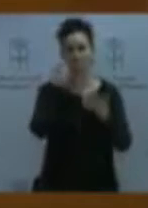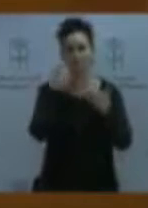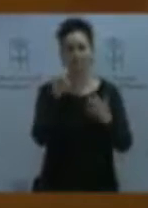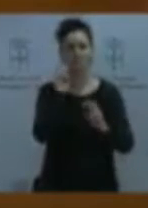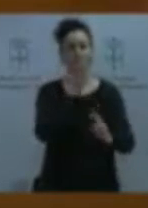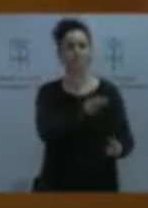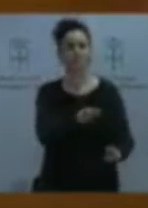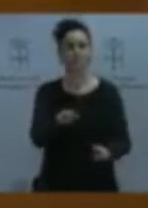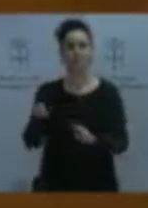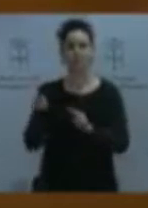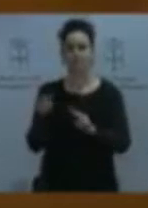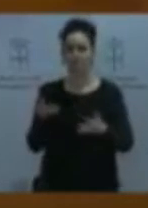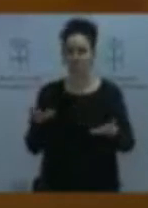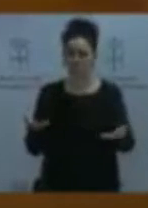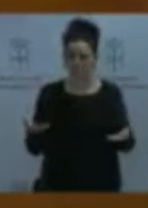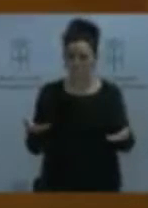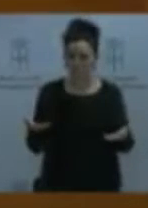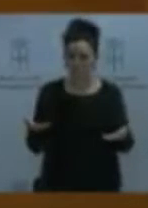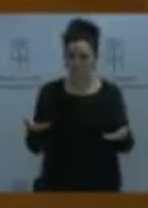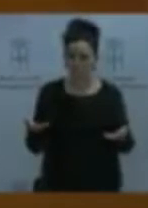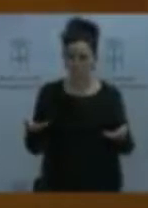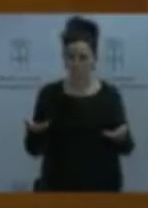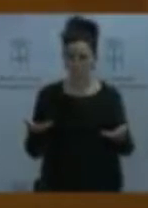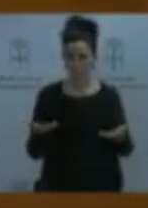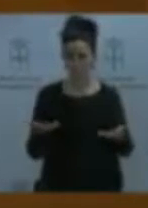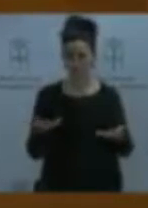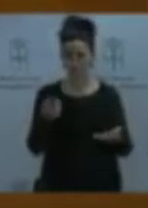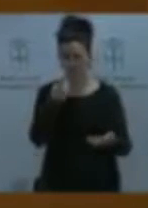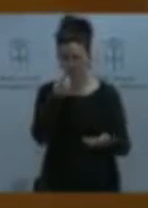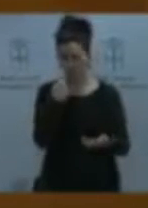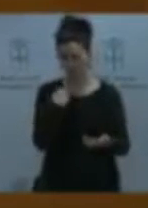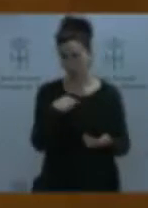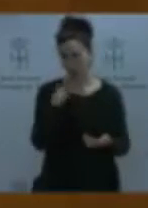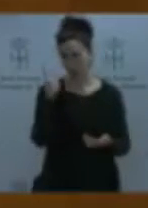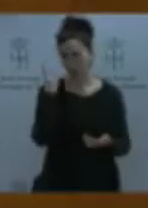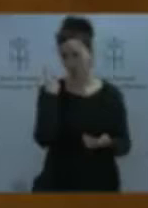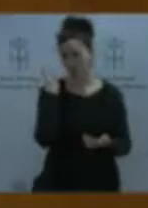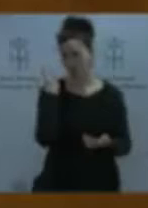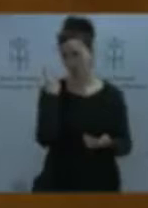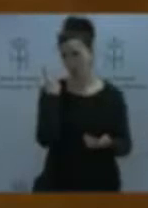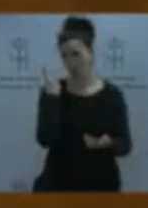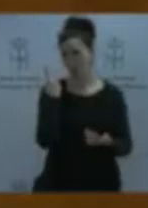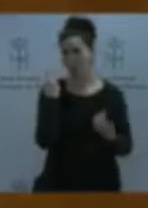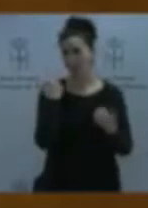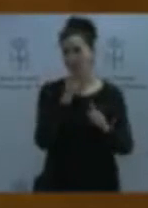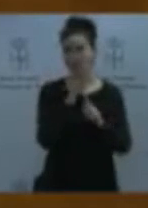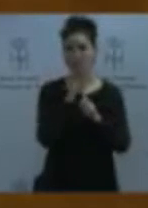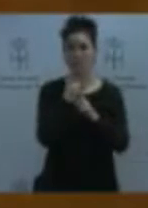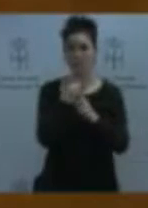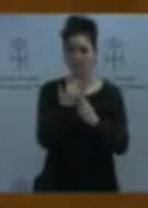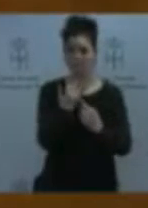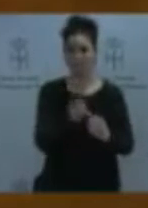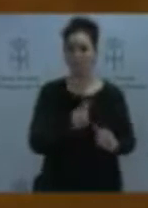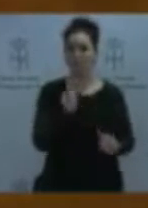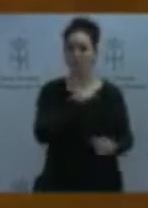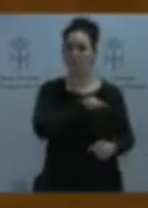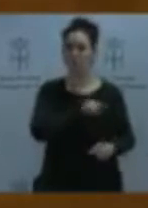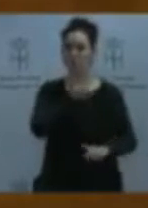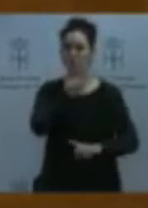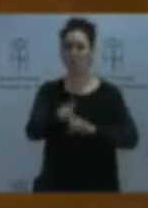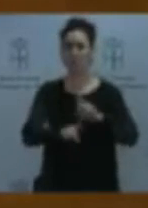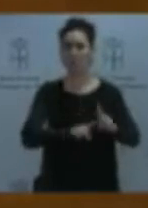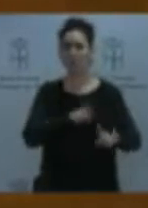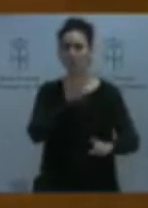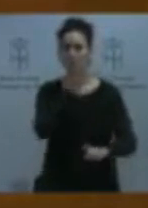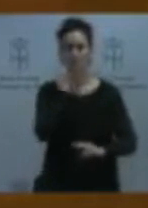hará año y poco estábamos en una situación en la que ya nos empezábamos a preocupar por los escenarios de sequía que podíamos vivir